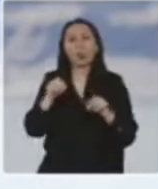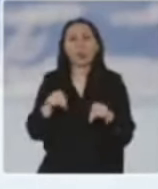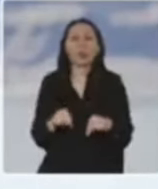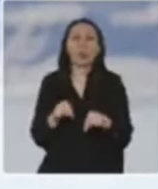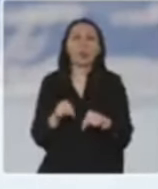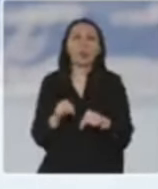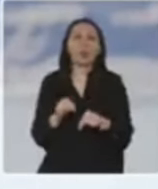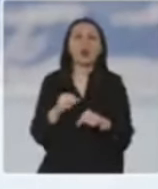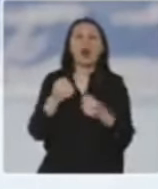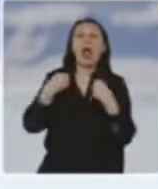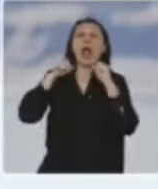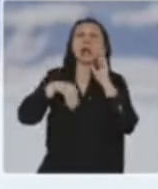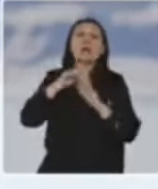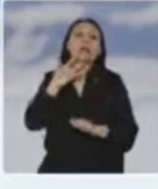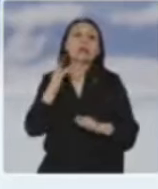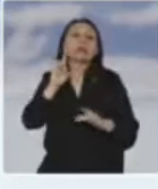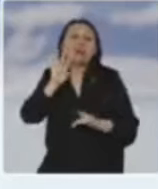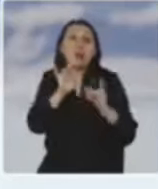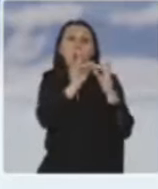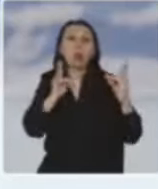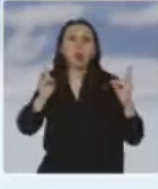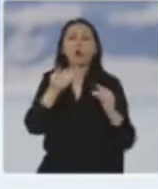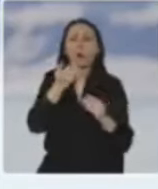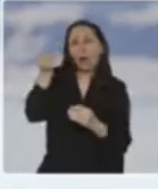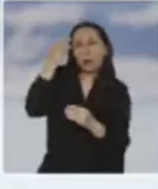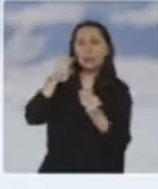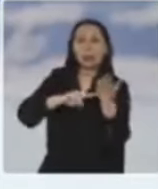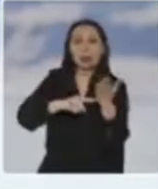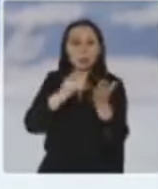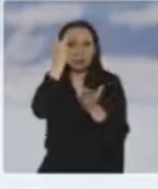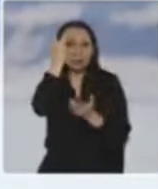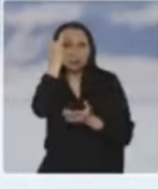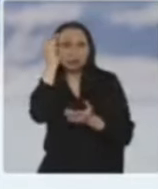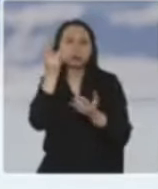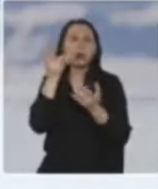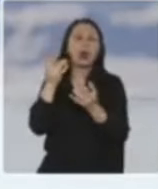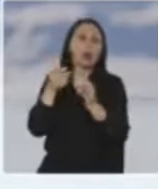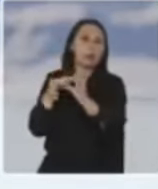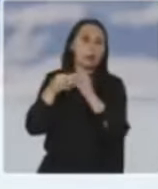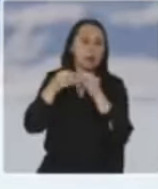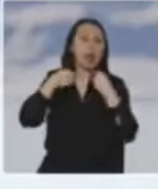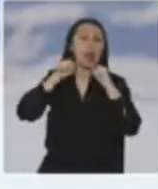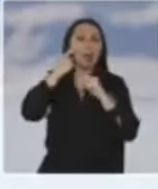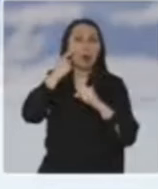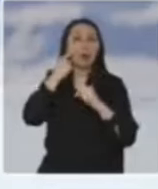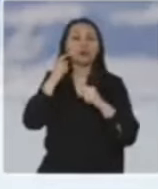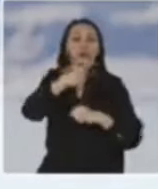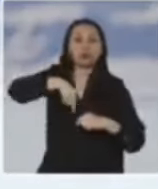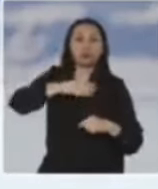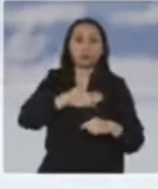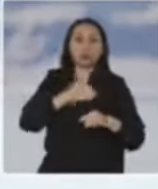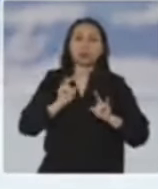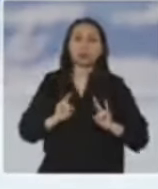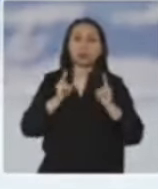no es acá estamos ganando más que un puente estamos ganando tecnología estamos ganando conocimiento estamos ganando la posibilidad de hacer esto por nosotros